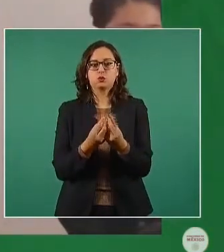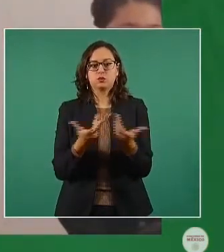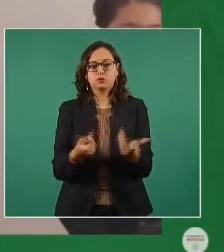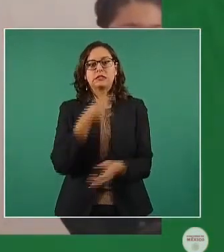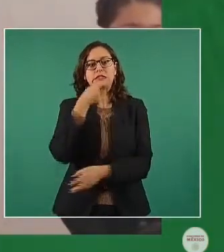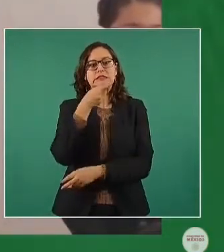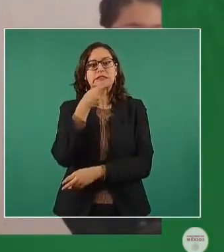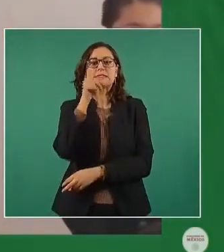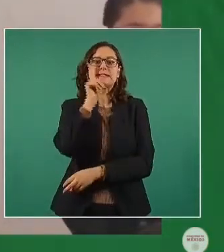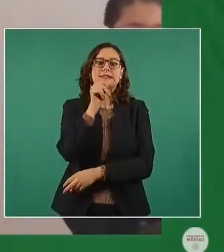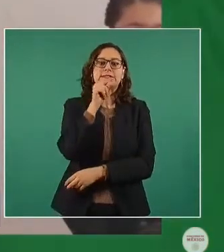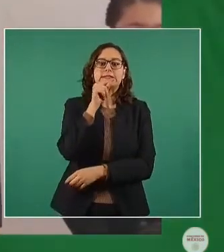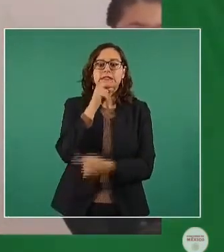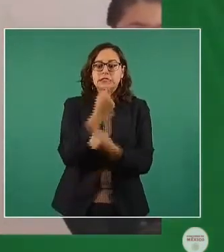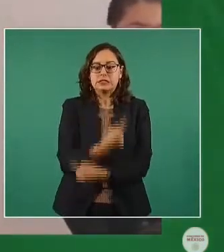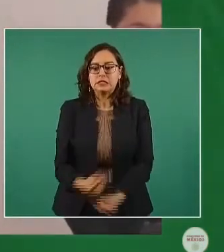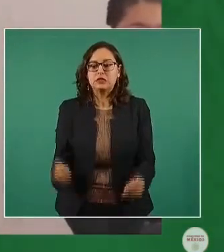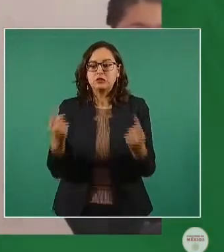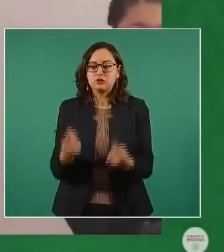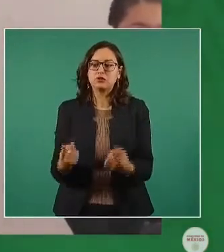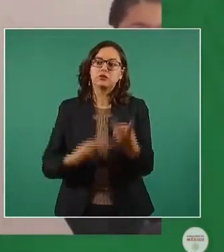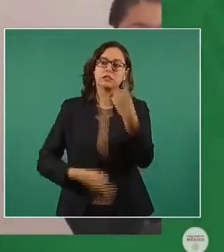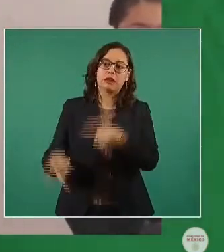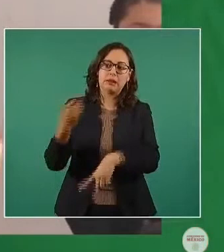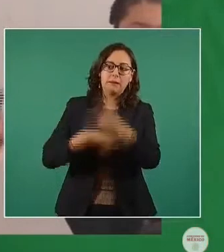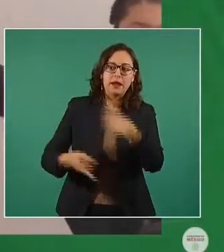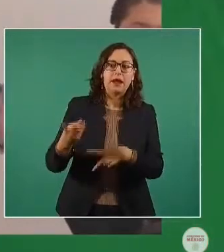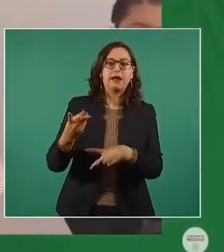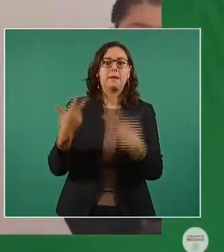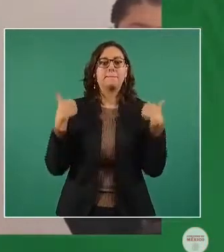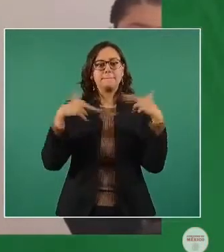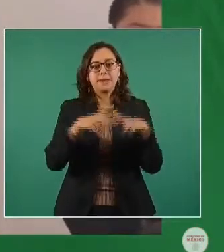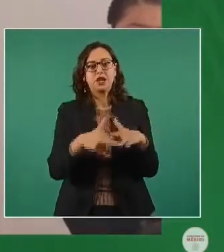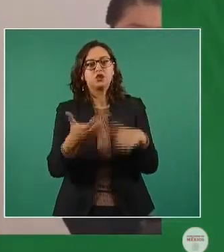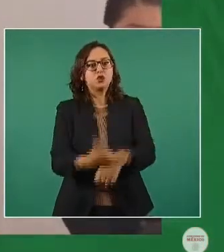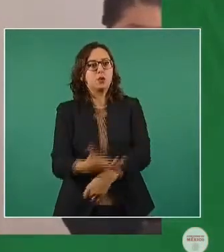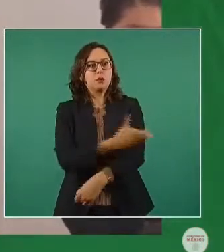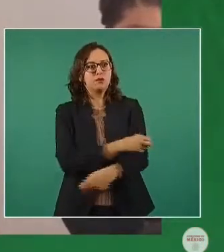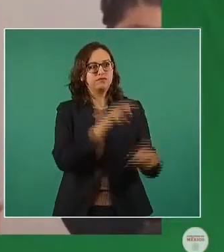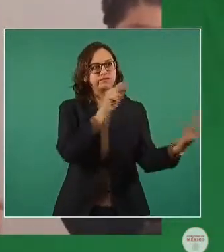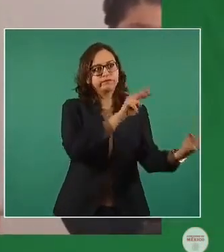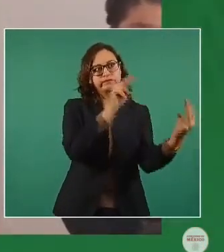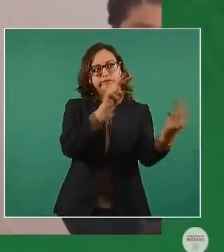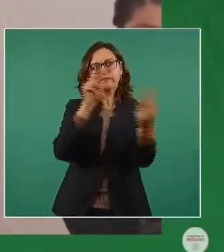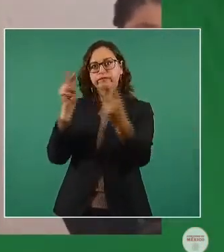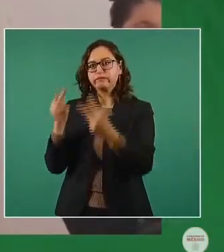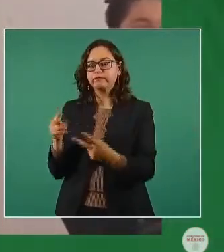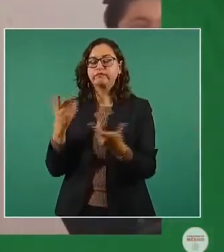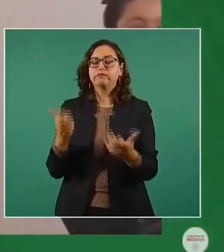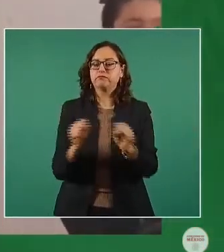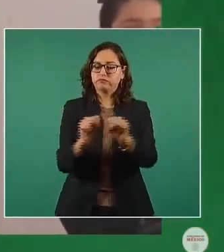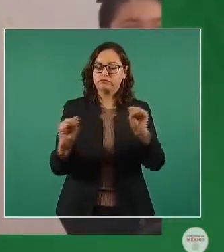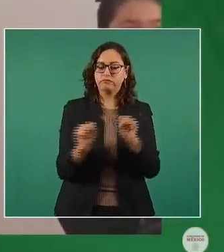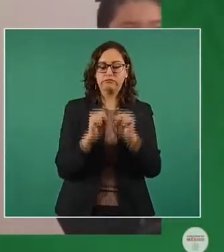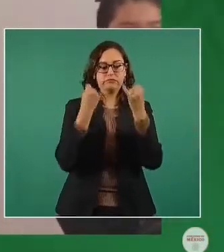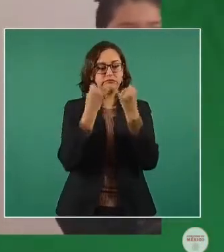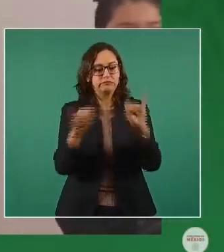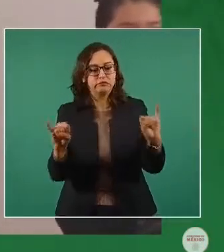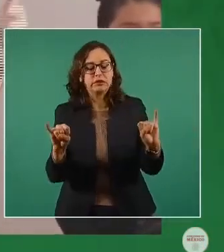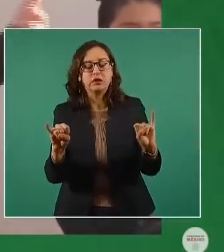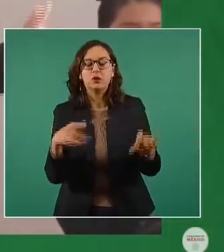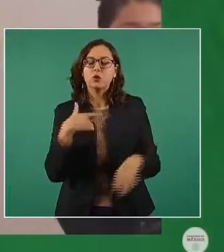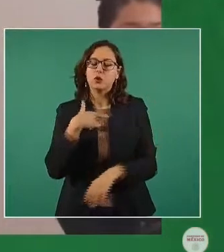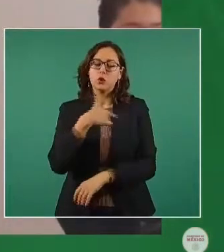las niñas y los niños regresen a ver a sus maestros, a sus compañeros, que vuelvan a sus aulas. Me da mucho gusto poder inaugurar este ciclo escolar